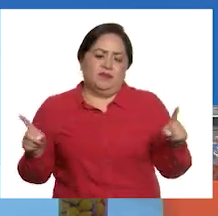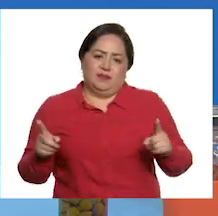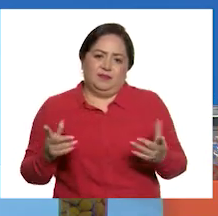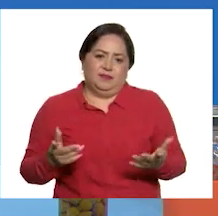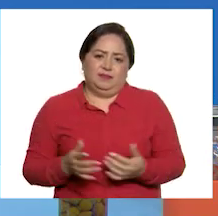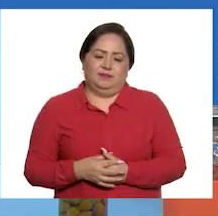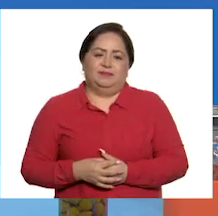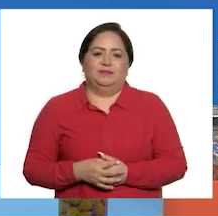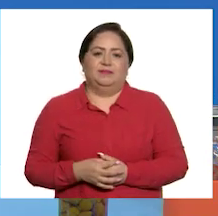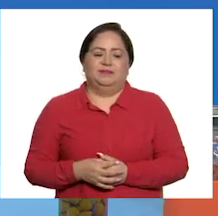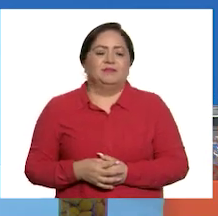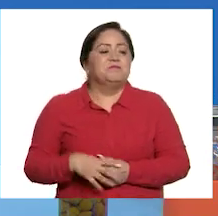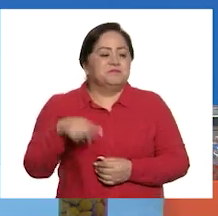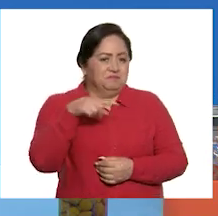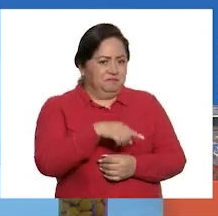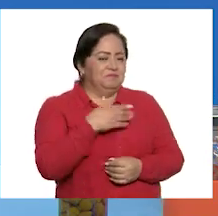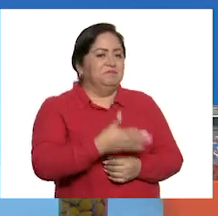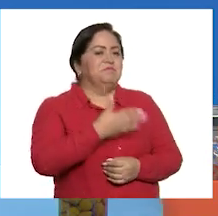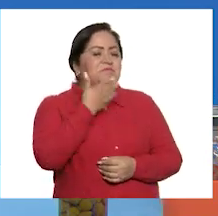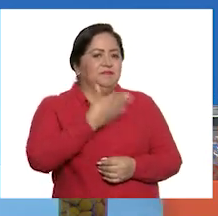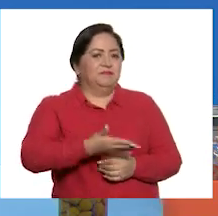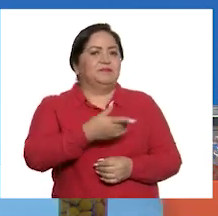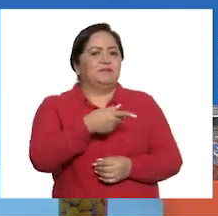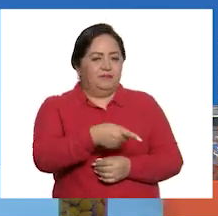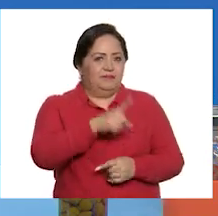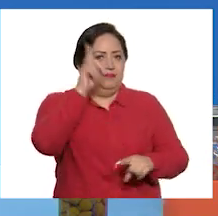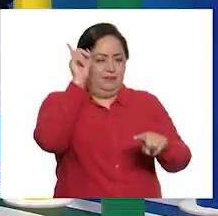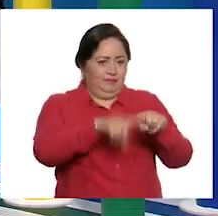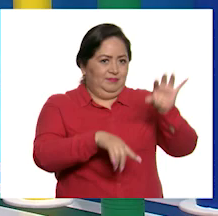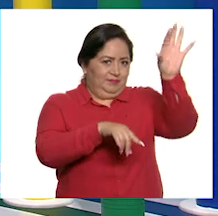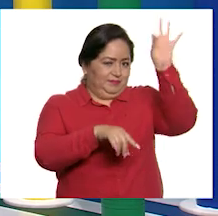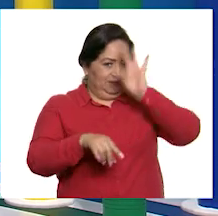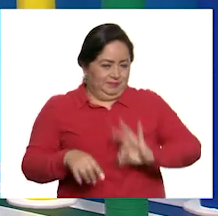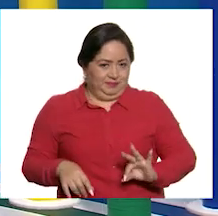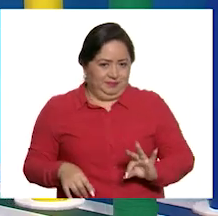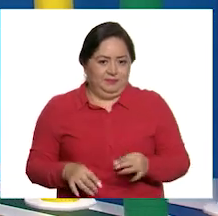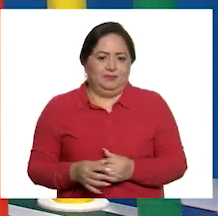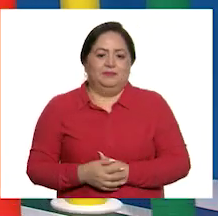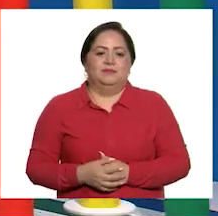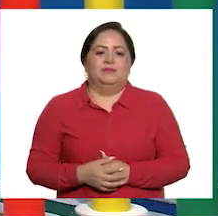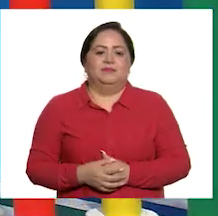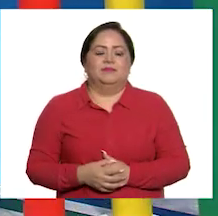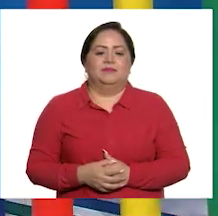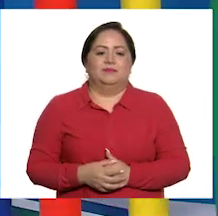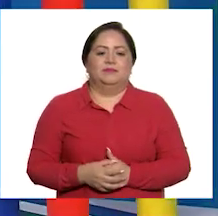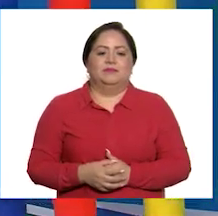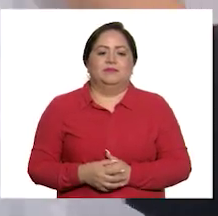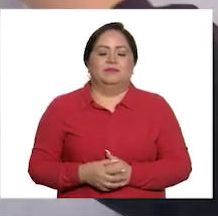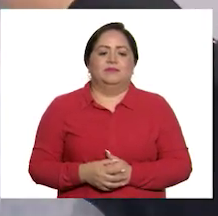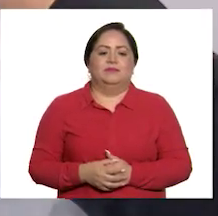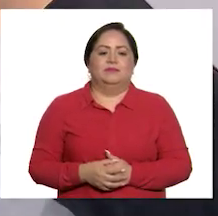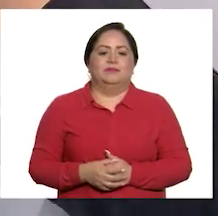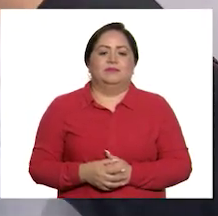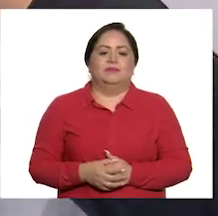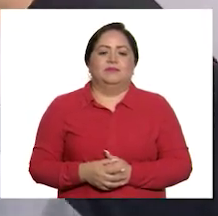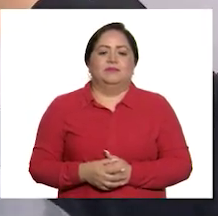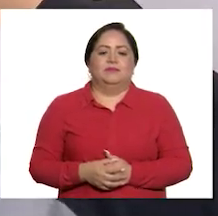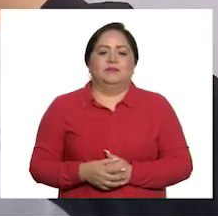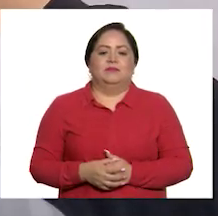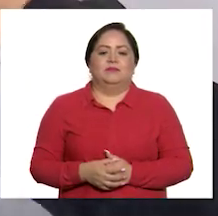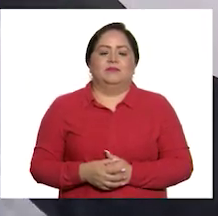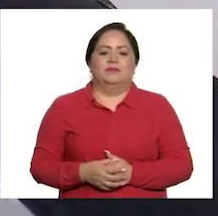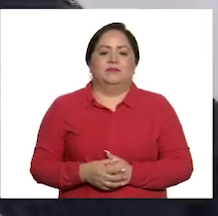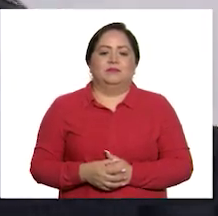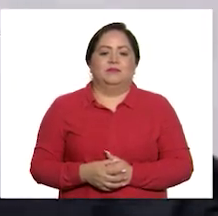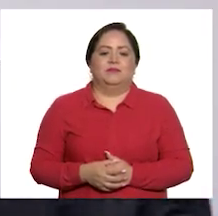la cara. Muy bien, entonces, ¿me ayudas, Juan Carlos, a quitar? Claro que sí, maestro. O yo la quito mejor, ¿sale? Ah, ya que está de este lado. Yo quito las de este lado si